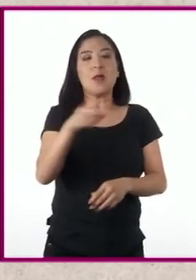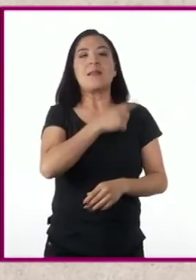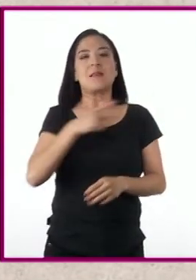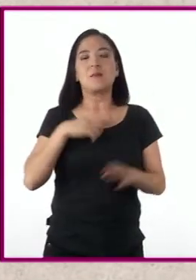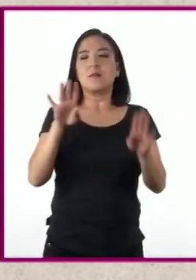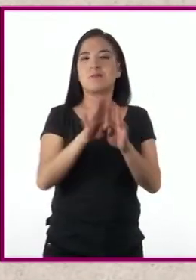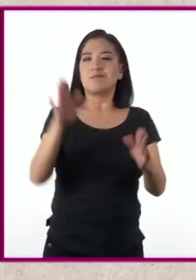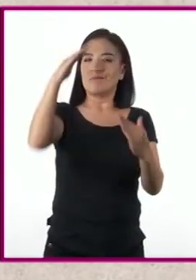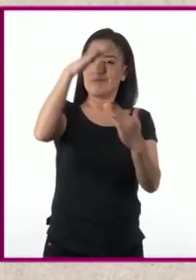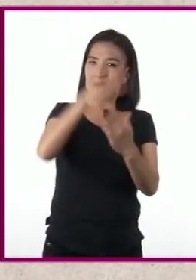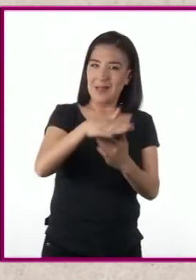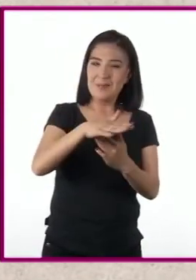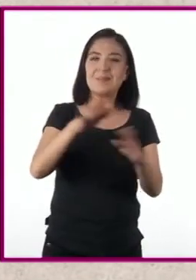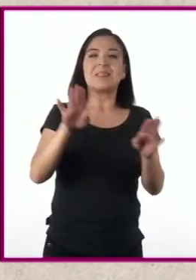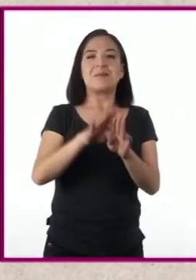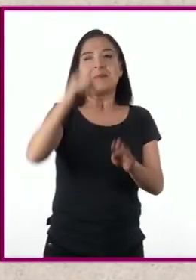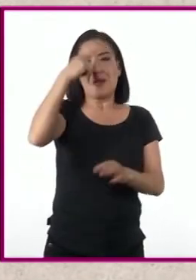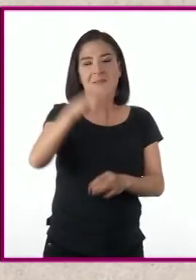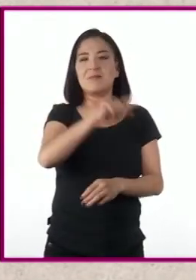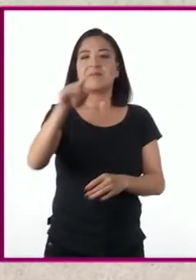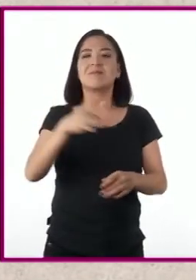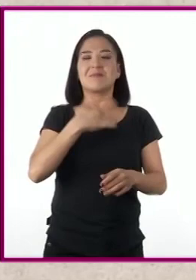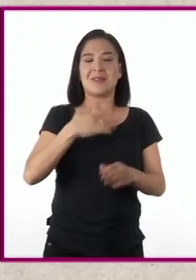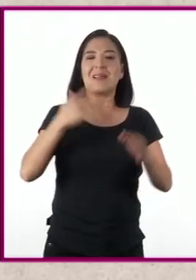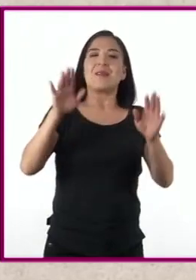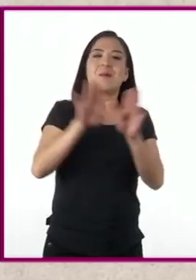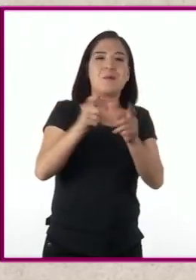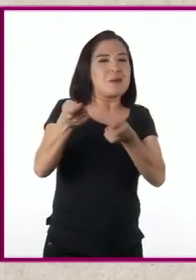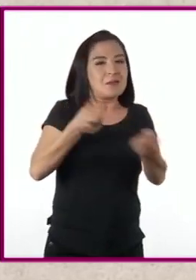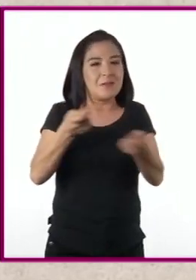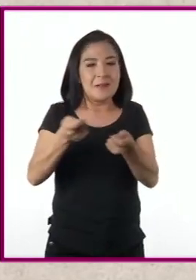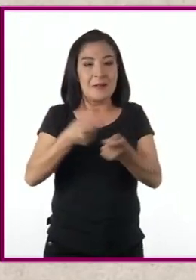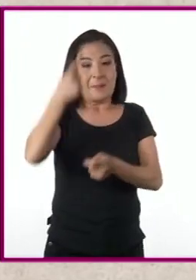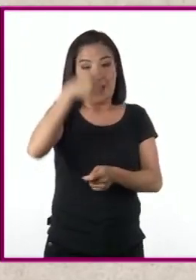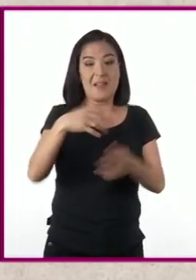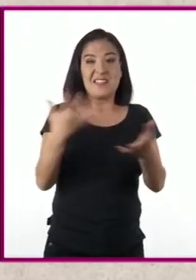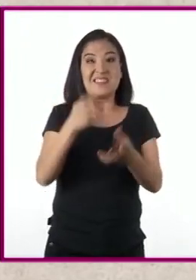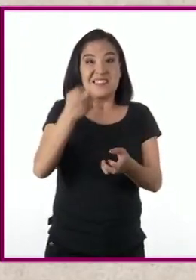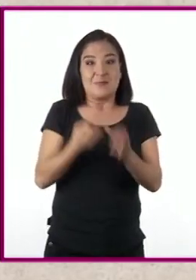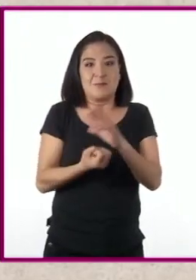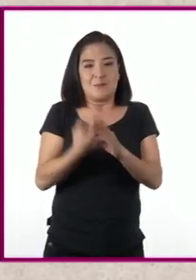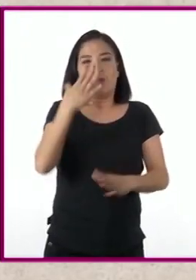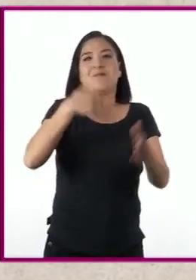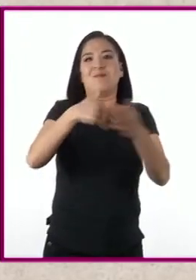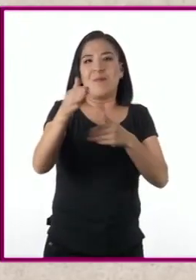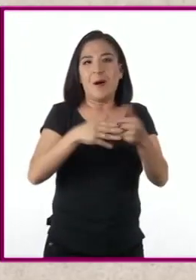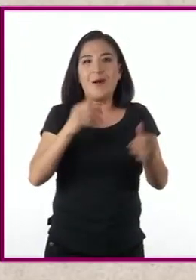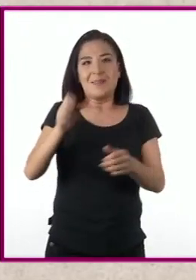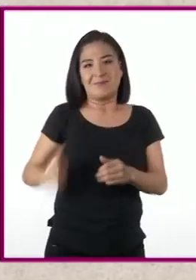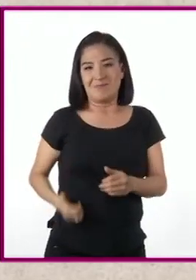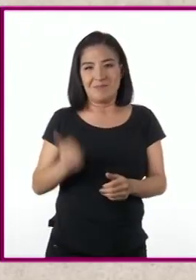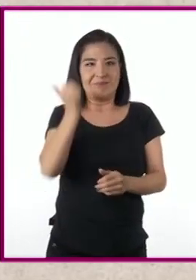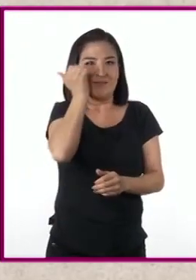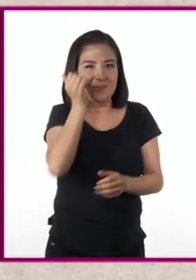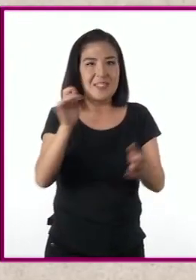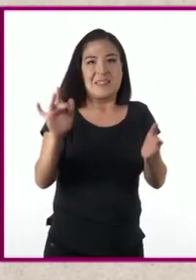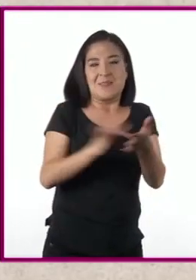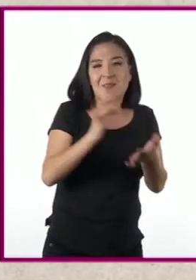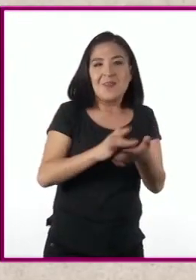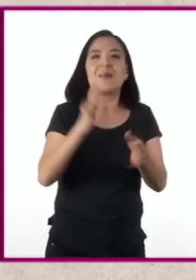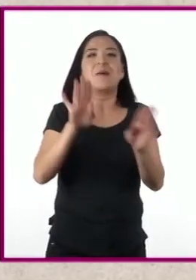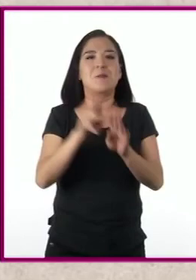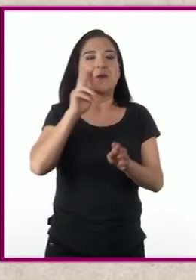con precaución. El fenómeno de la adicción a los móviles es relativamente reciente, por lo que no hay un